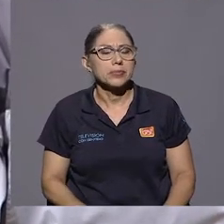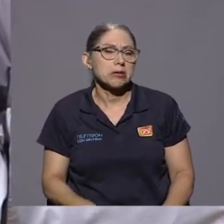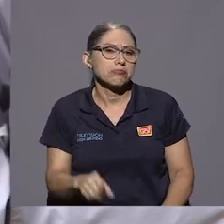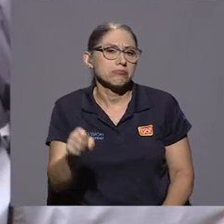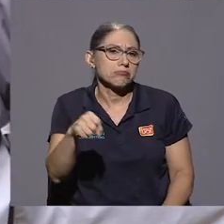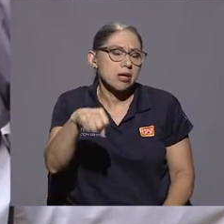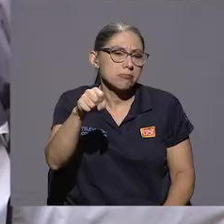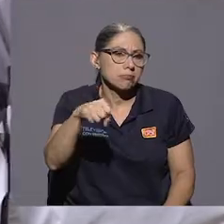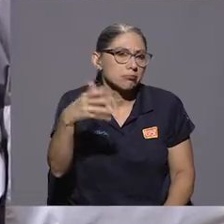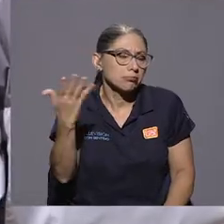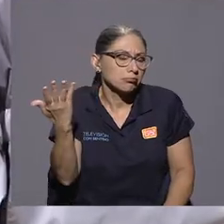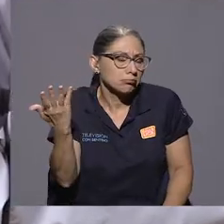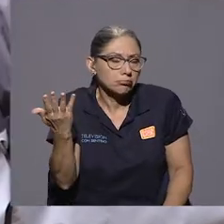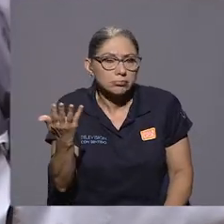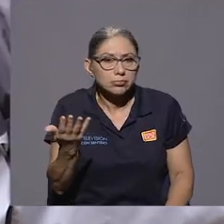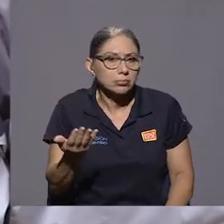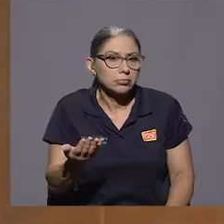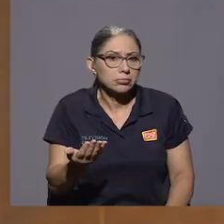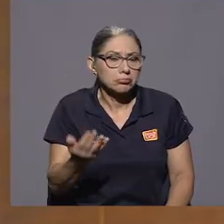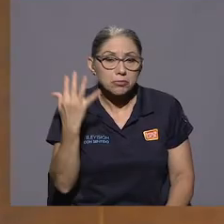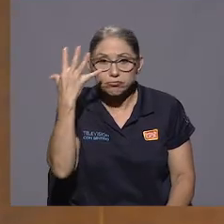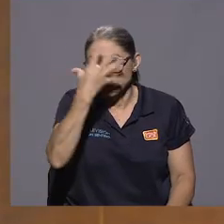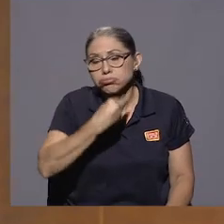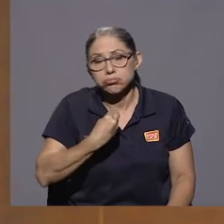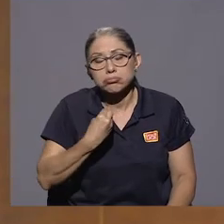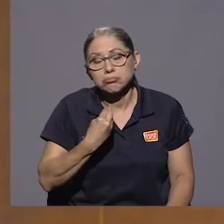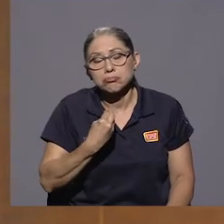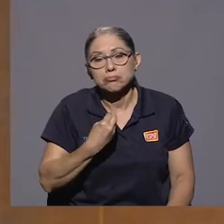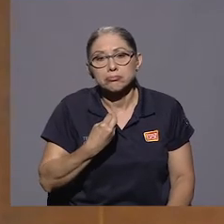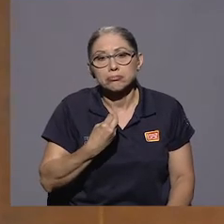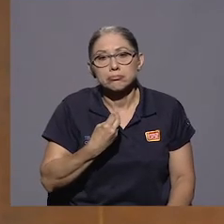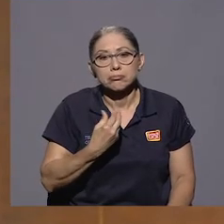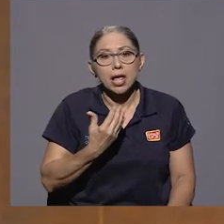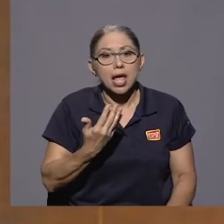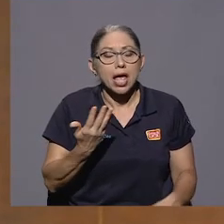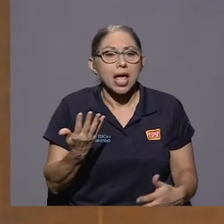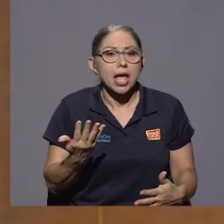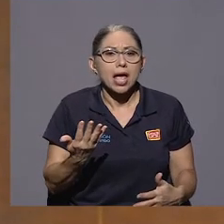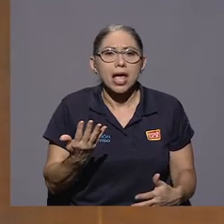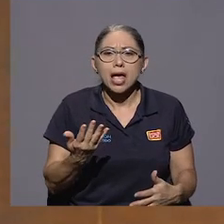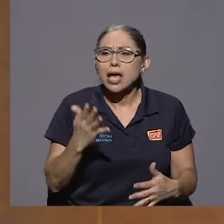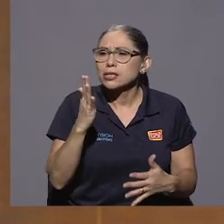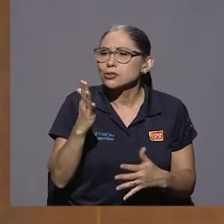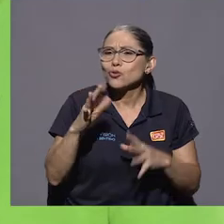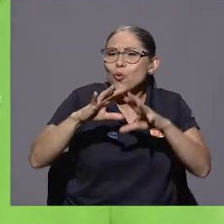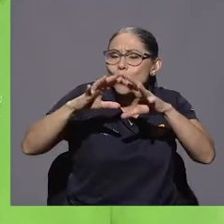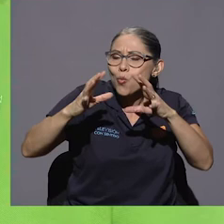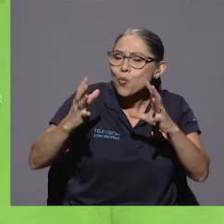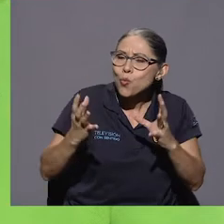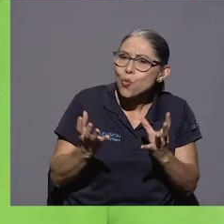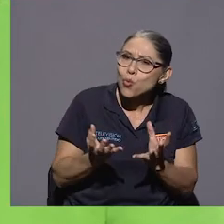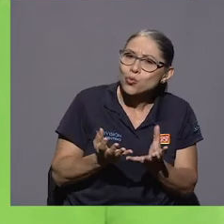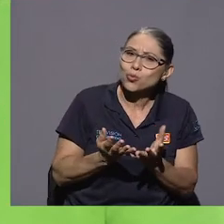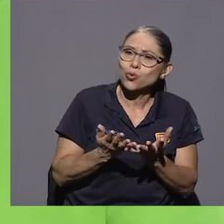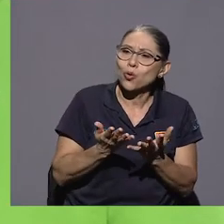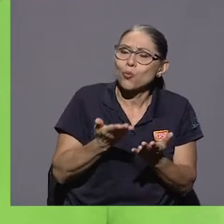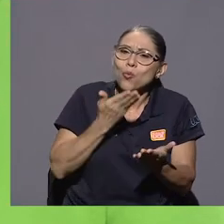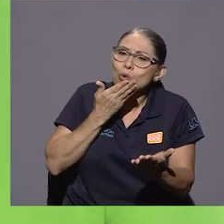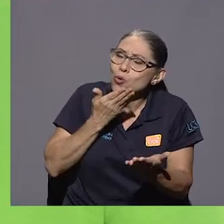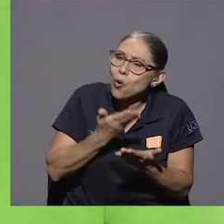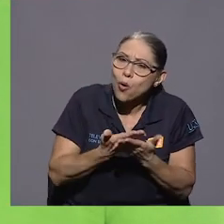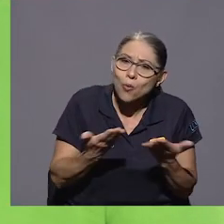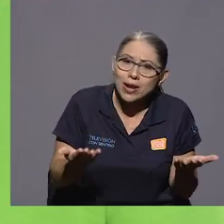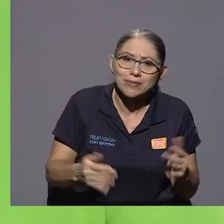Y sí, digo, es bonito. Es un mundo muy noble.